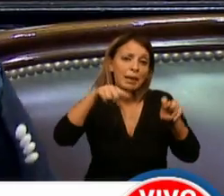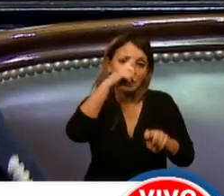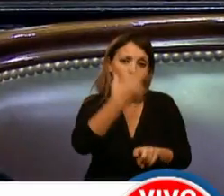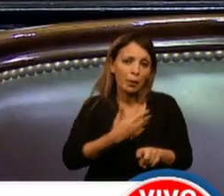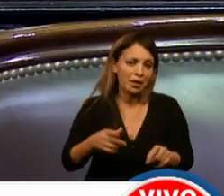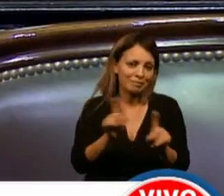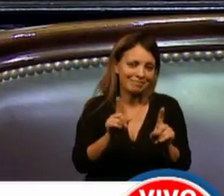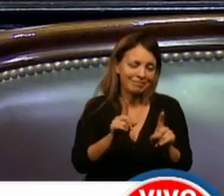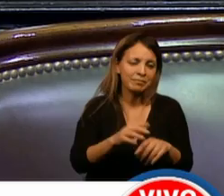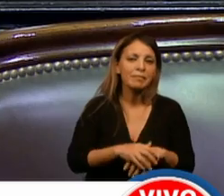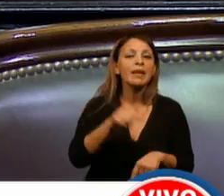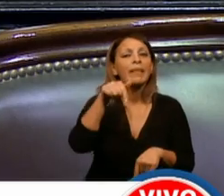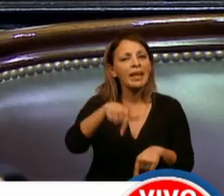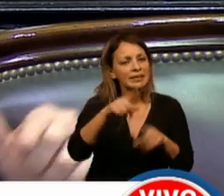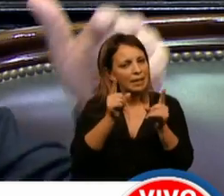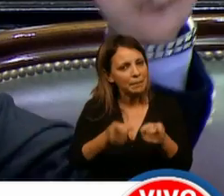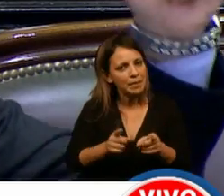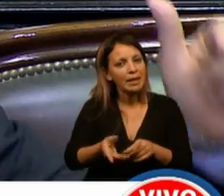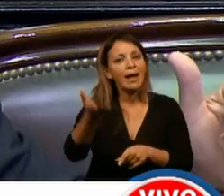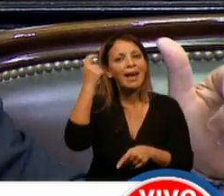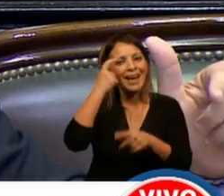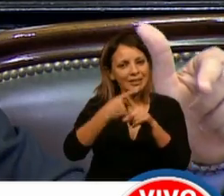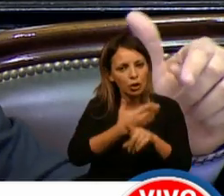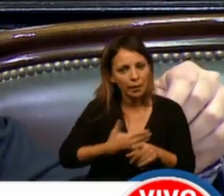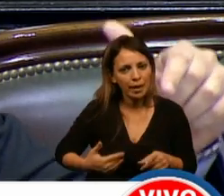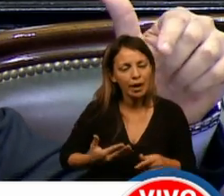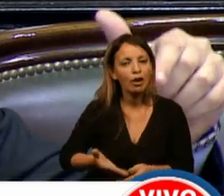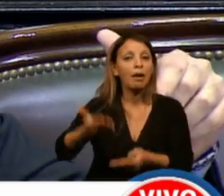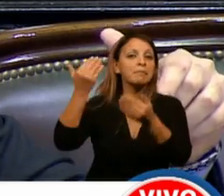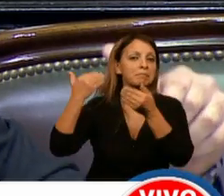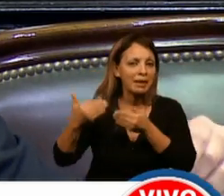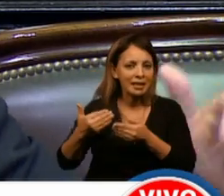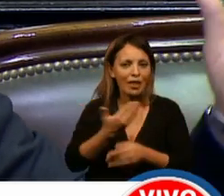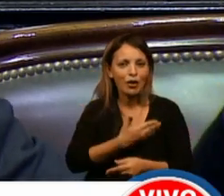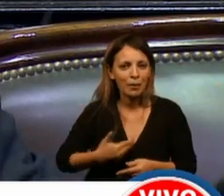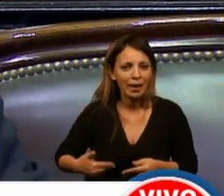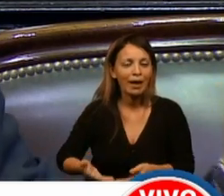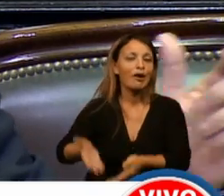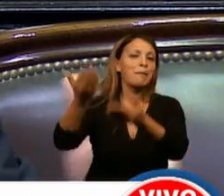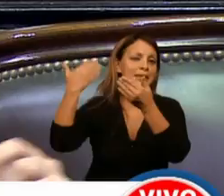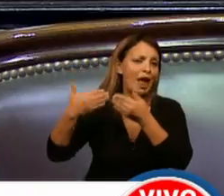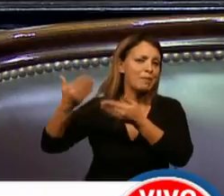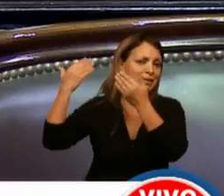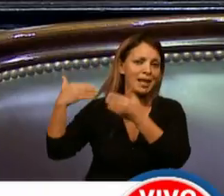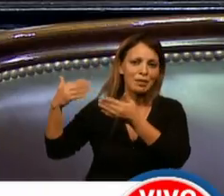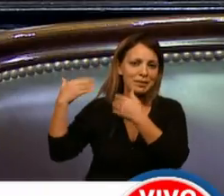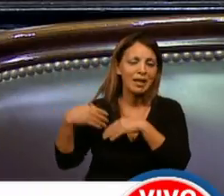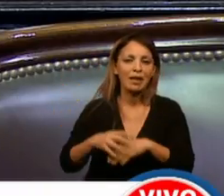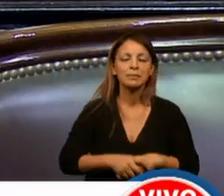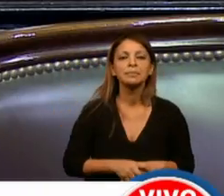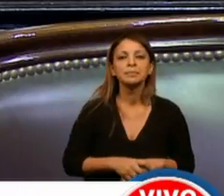cuestión de este gobierno es una cuestión del gobierno anterior es una cuestión del gobierno que estuvo del 2003 al